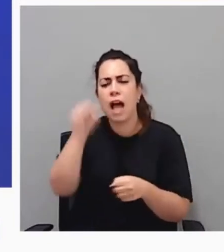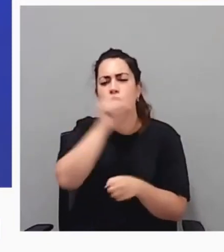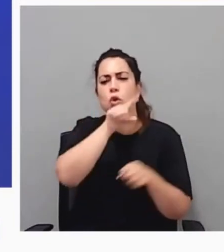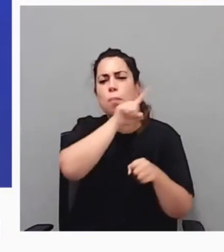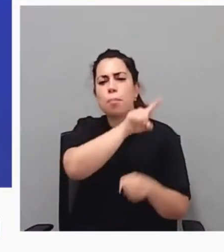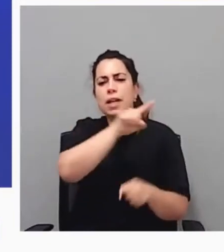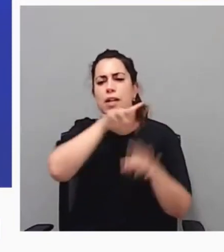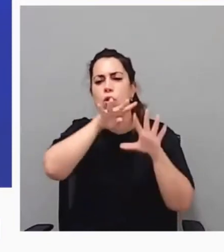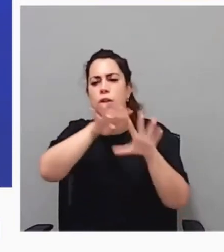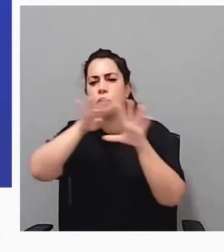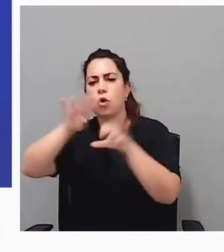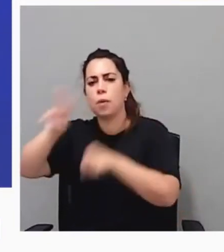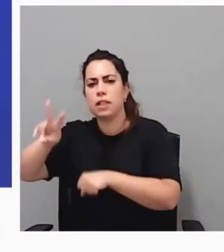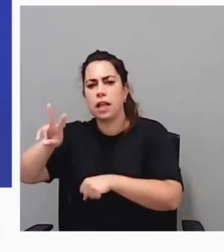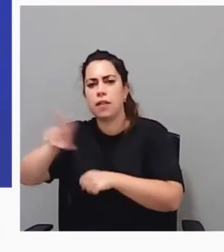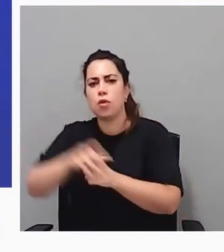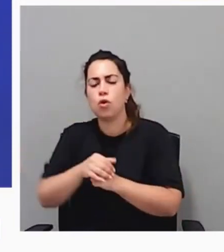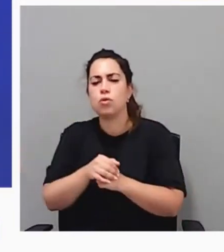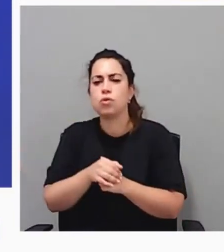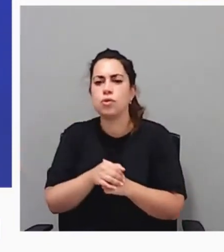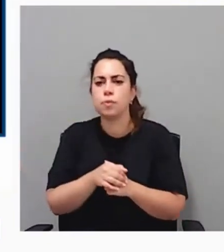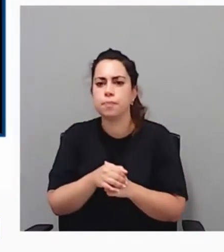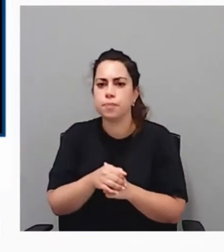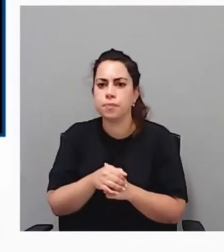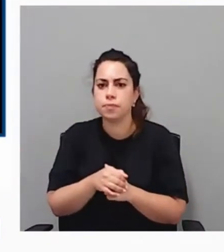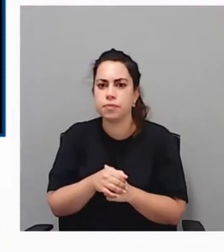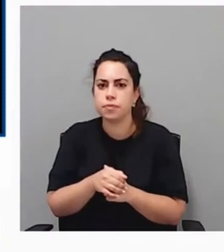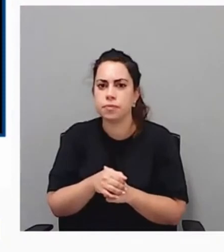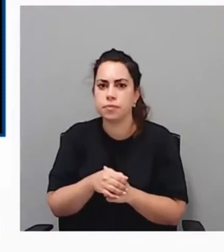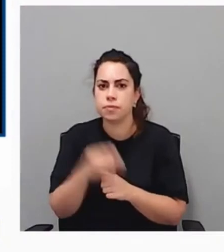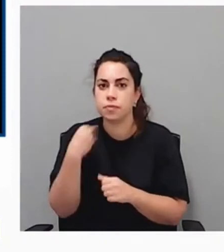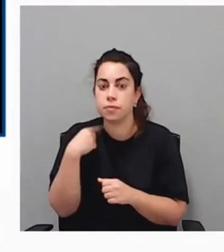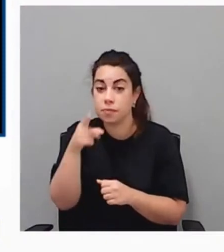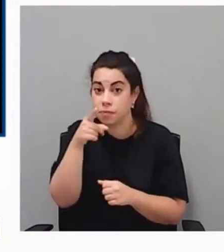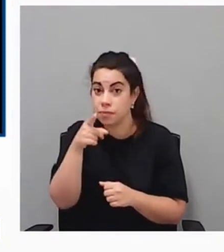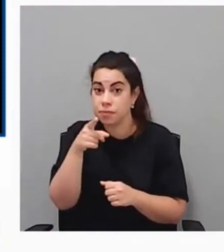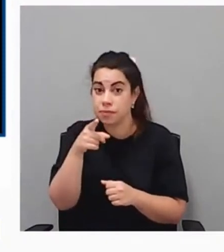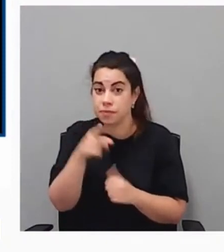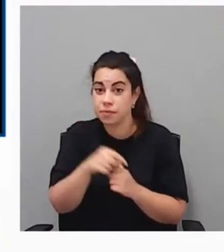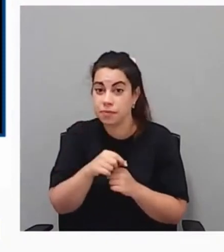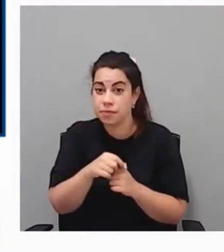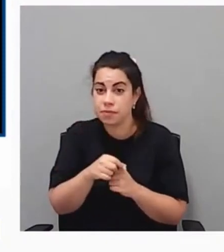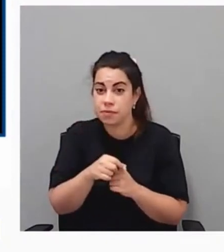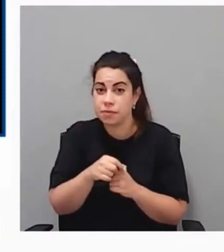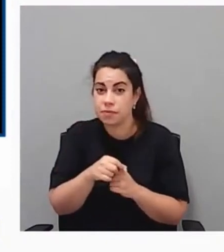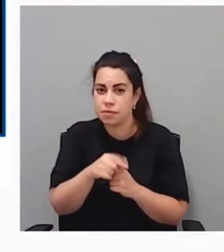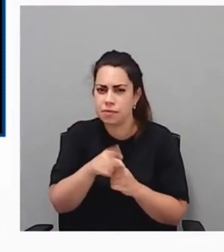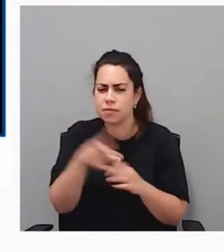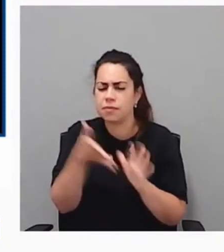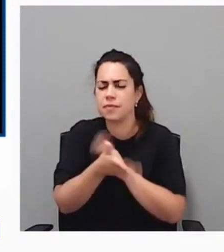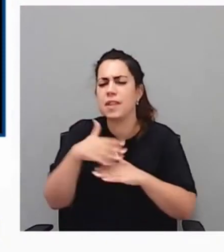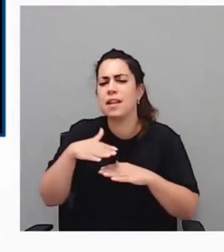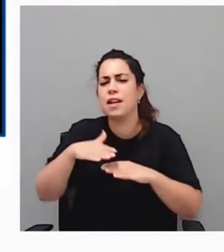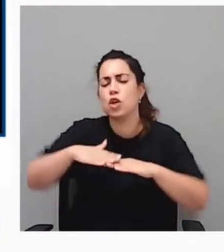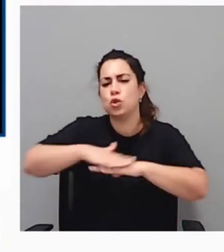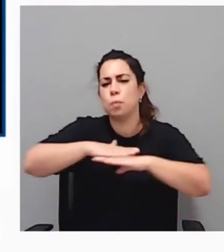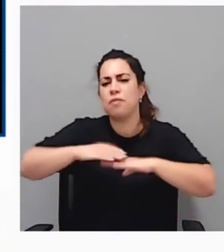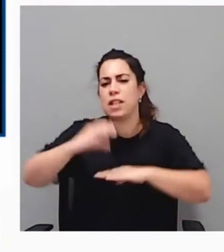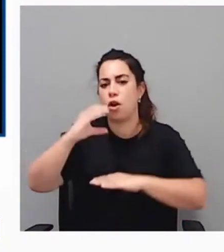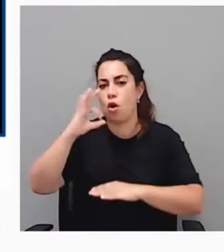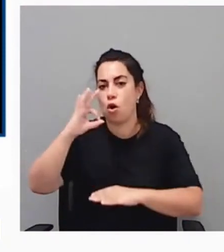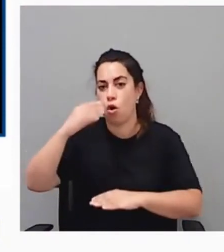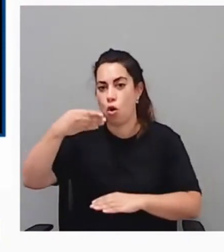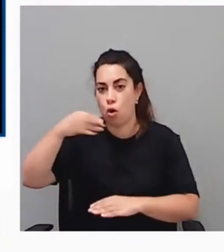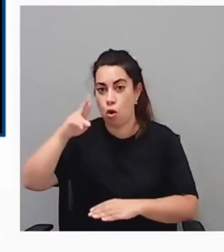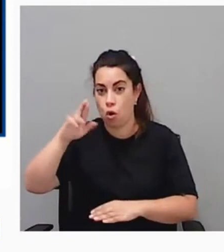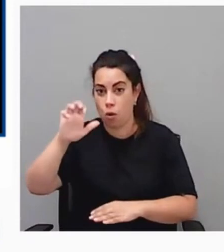por Don Eigler en Albinel, en California, lo que hay aquí detrás es la superficie del cobre. Y estas bolitas